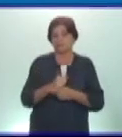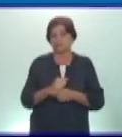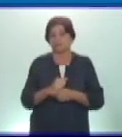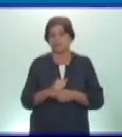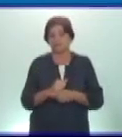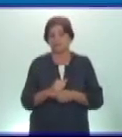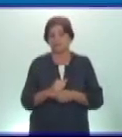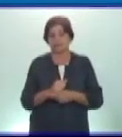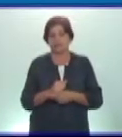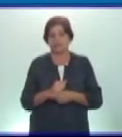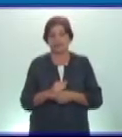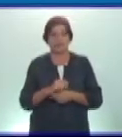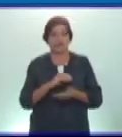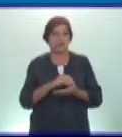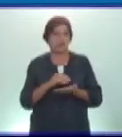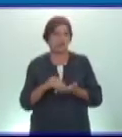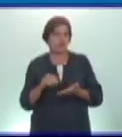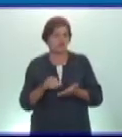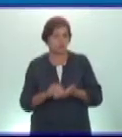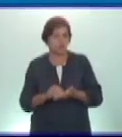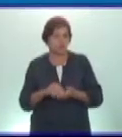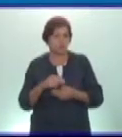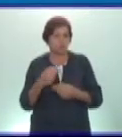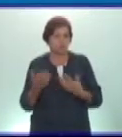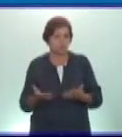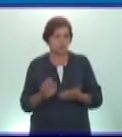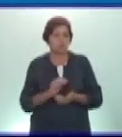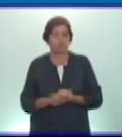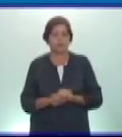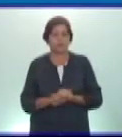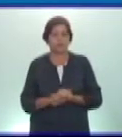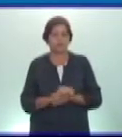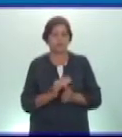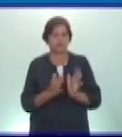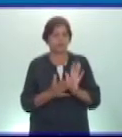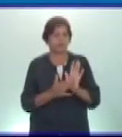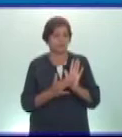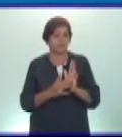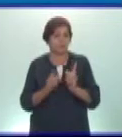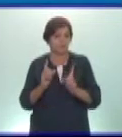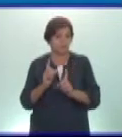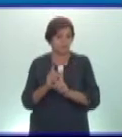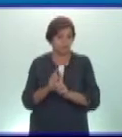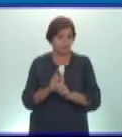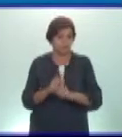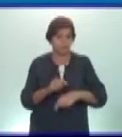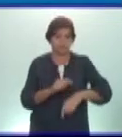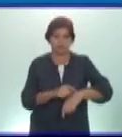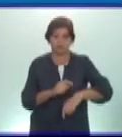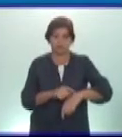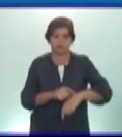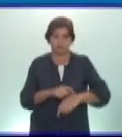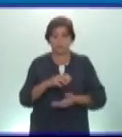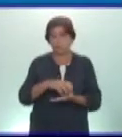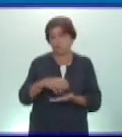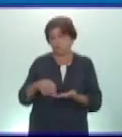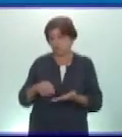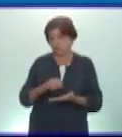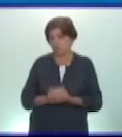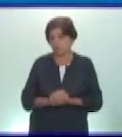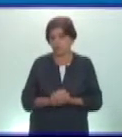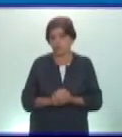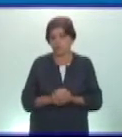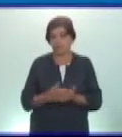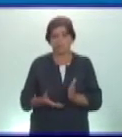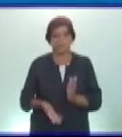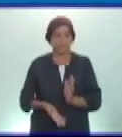También cuándo y dónde suceden los hechos, o sea, nos plasman en esta introducción el tiempo y el lugar. El